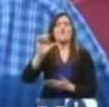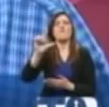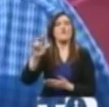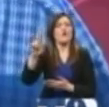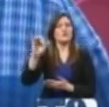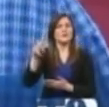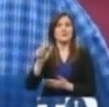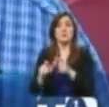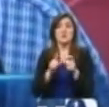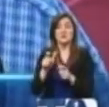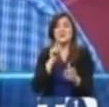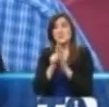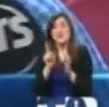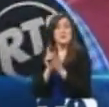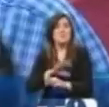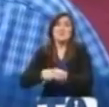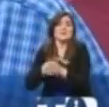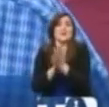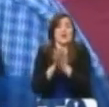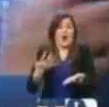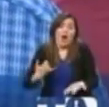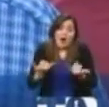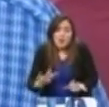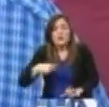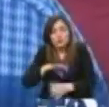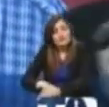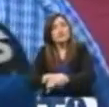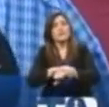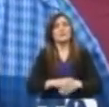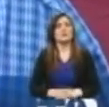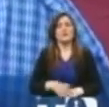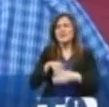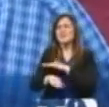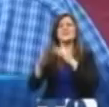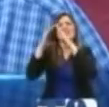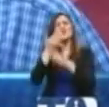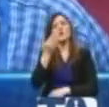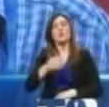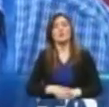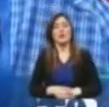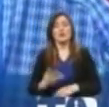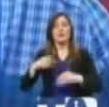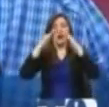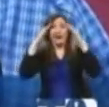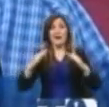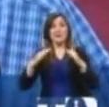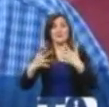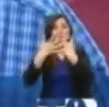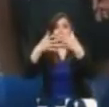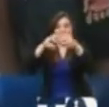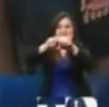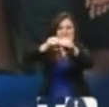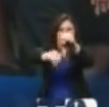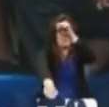zozobra, se les ha puesto denuncia, pero nadie los coge preso. Recién ahorita que están detenidos. ¿Cómo habrían ingresado al domicilio? Por la parte de atrás, roblaron el fierro de las